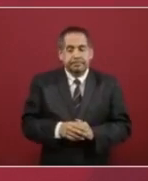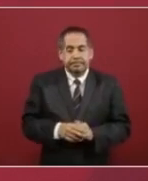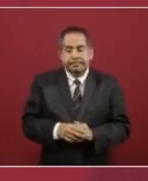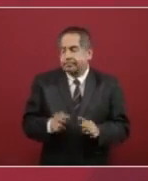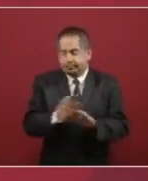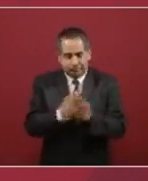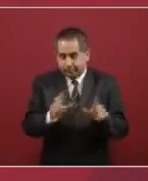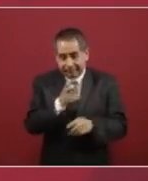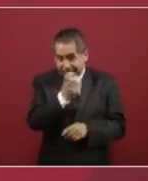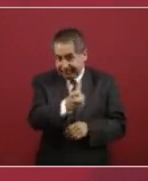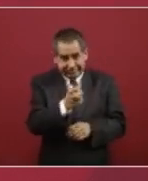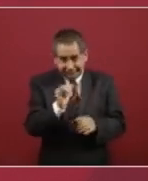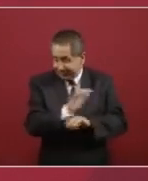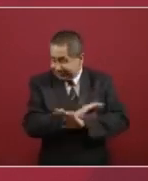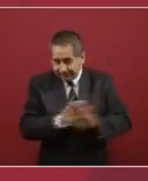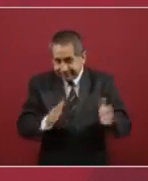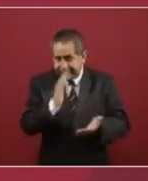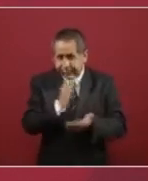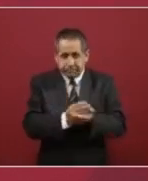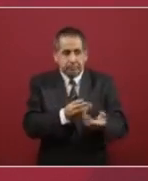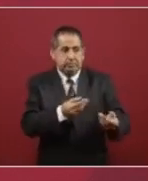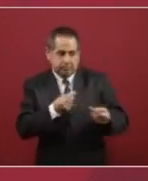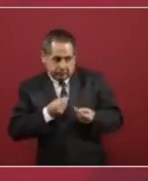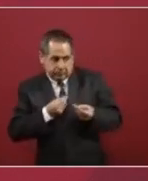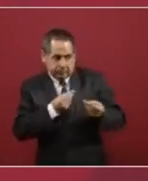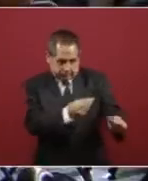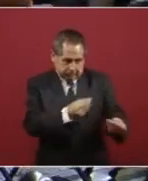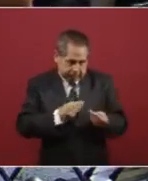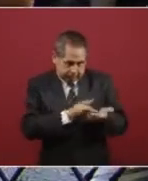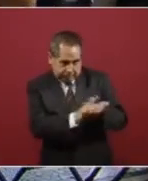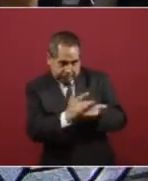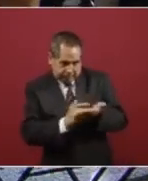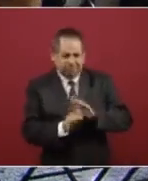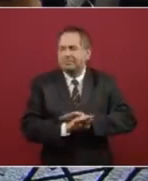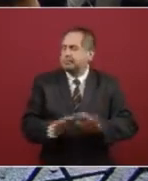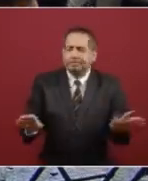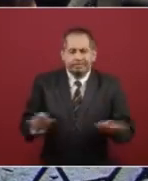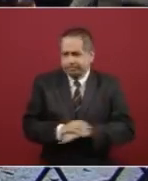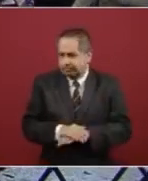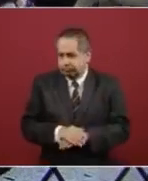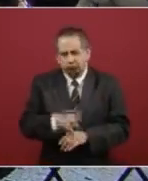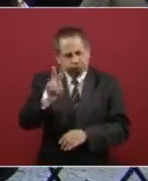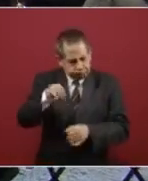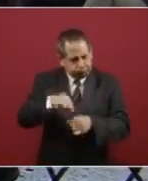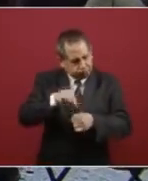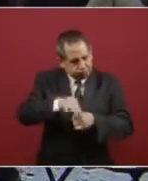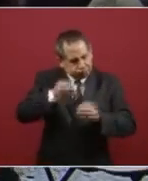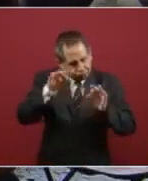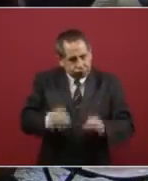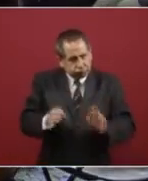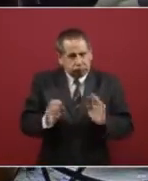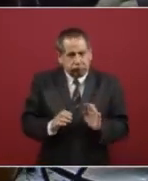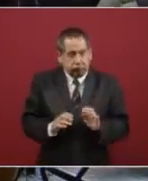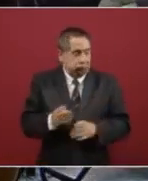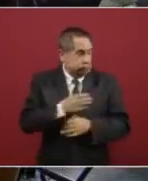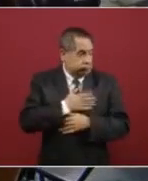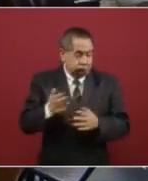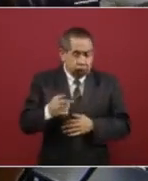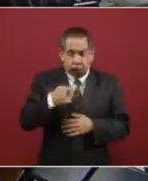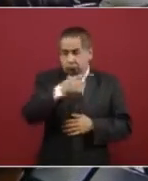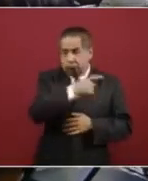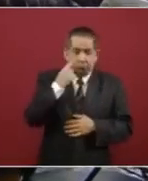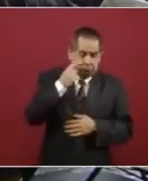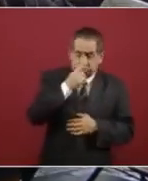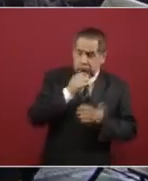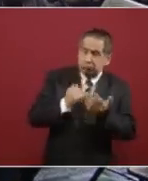así, ya se acabó eso. Qué bien, en ejercicio de su